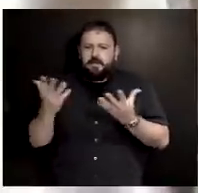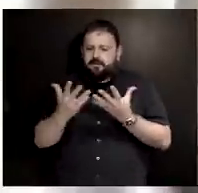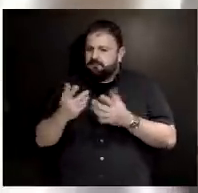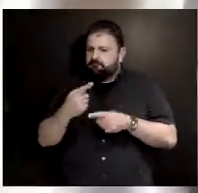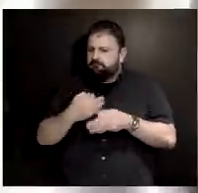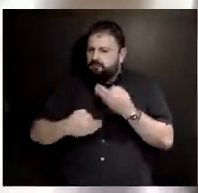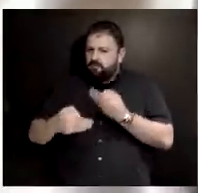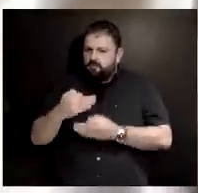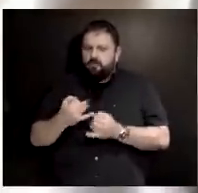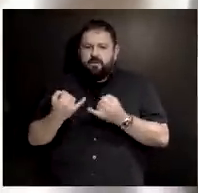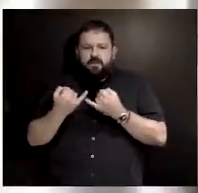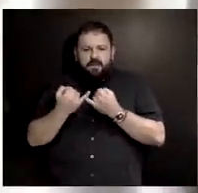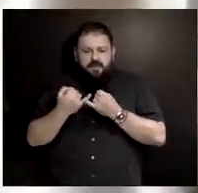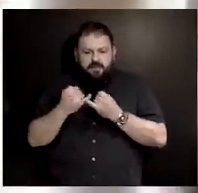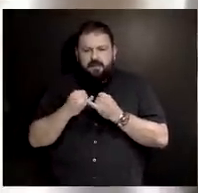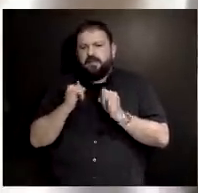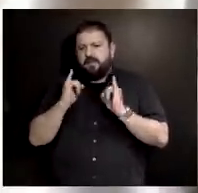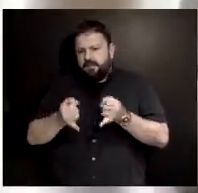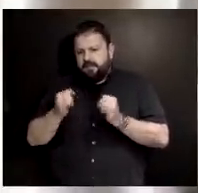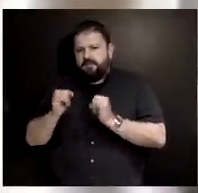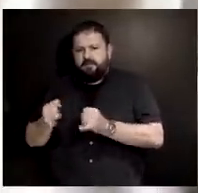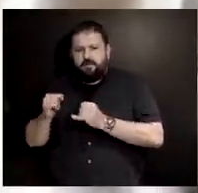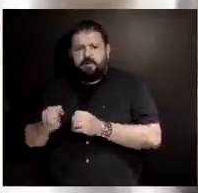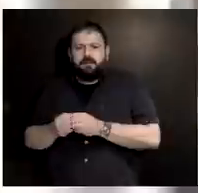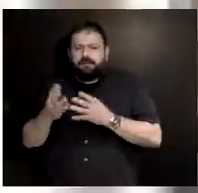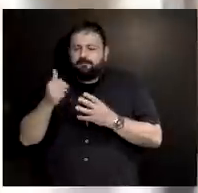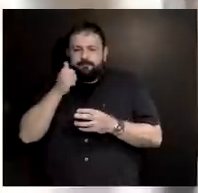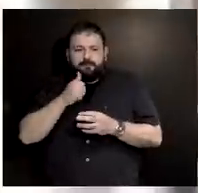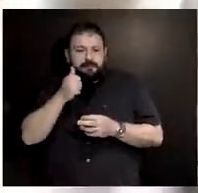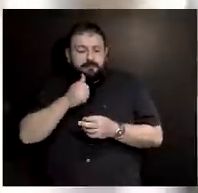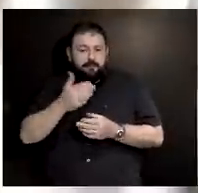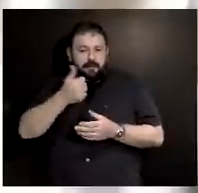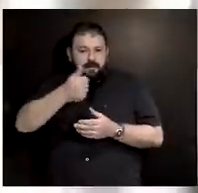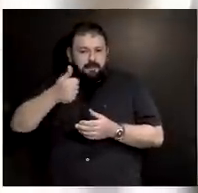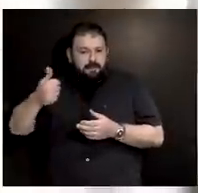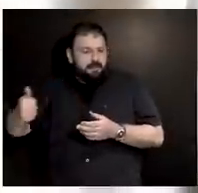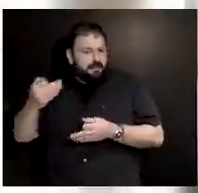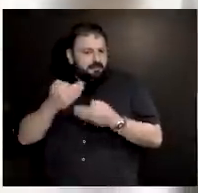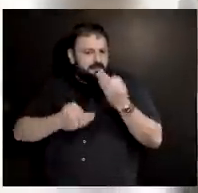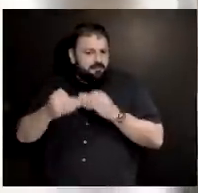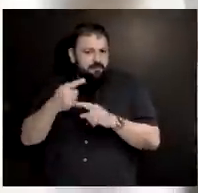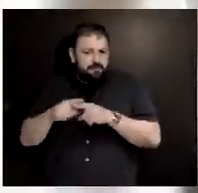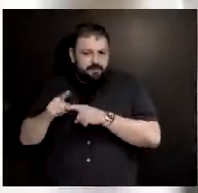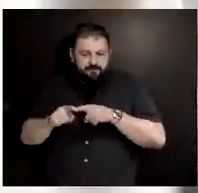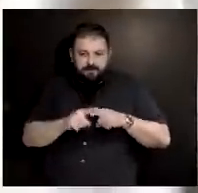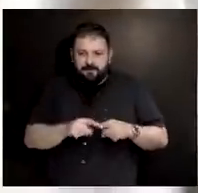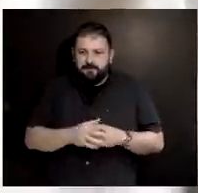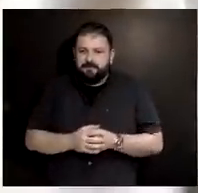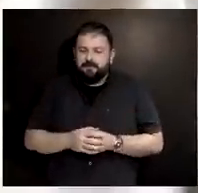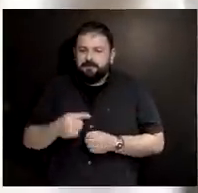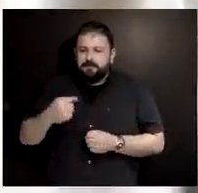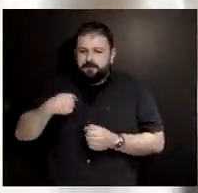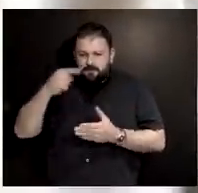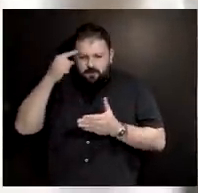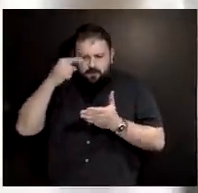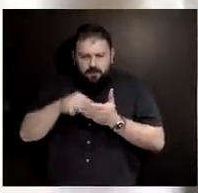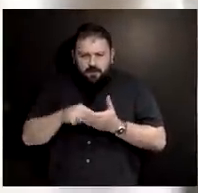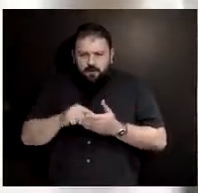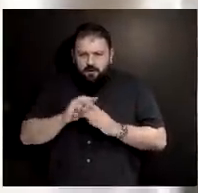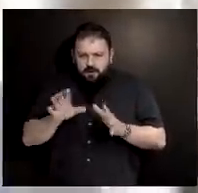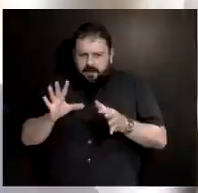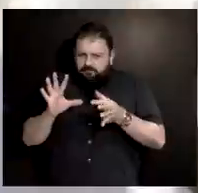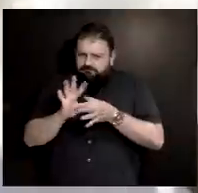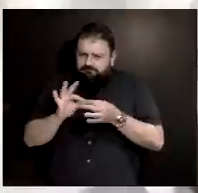individuales para, por supuesto, ciertas extravaganas en particular, ¿no? Entonces, creo que hasta aquí... Y sean